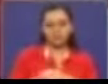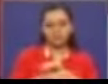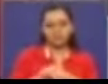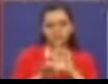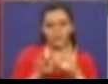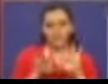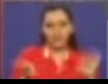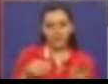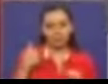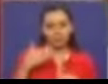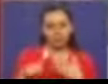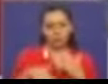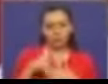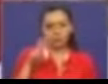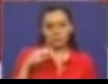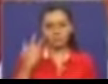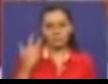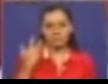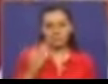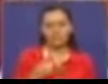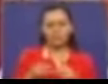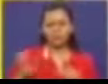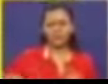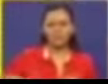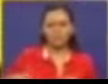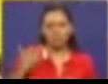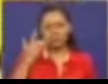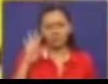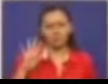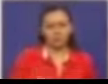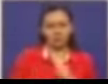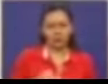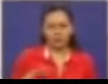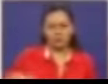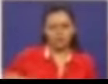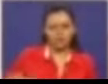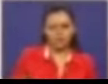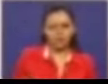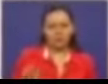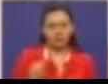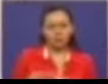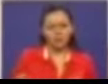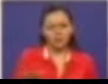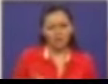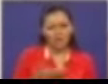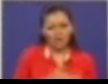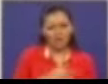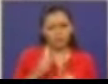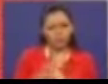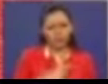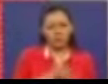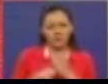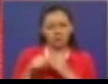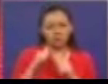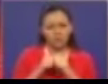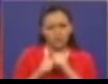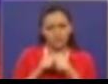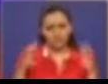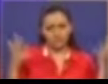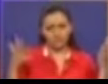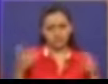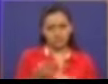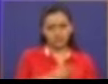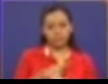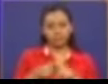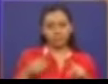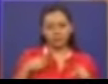deportistas de alto rendimiento. Sin duda, ¿por qué nos demoramos tanto? Todos demoramos 5 años. Pero recuerden que antes ni siquiera había Ministerio de Deportes. Entonces nosotros no